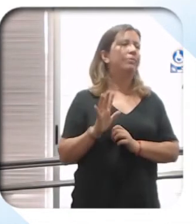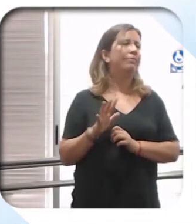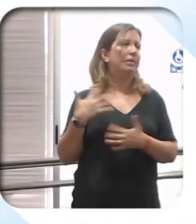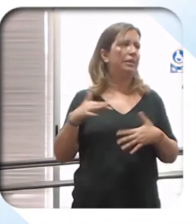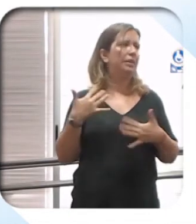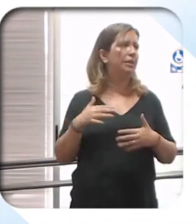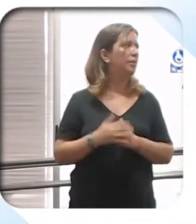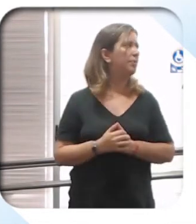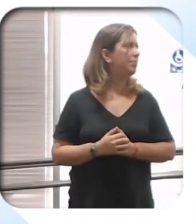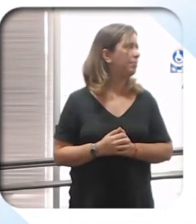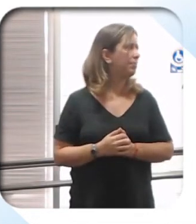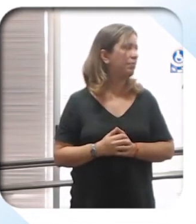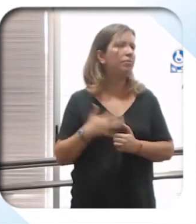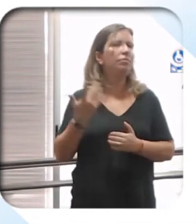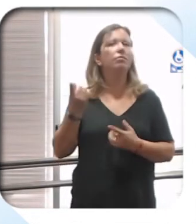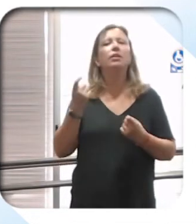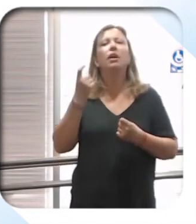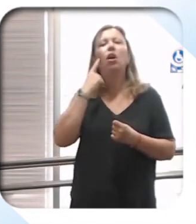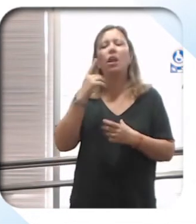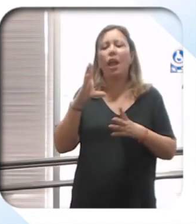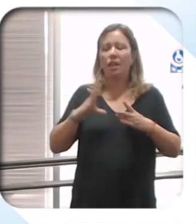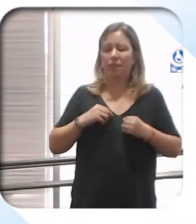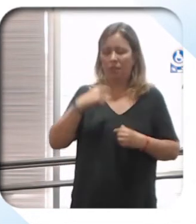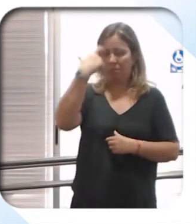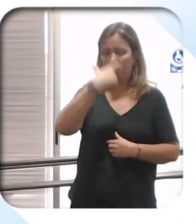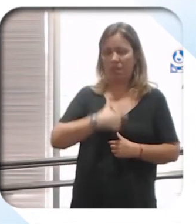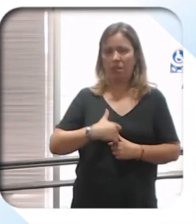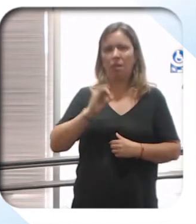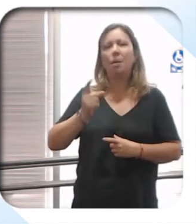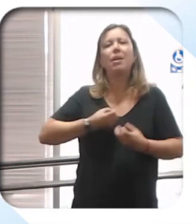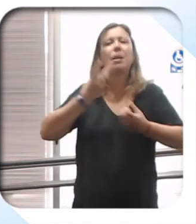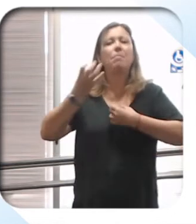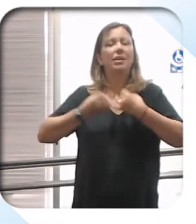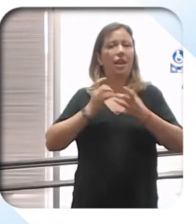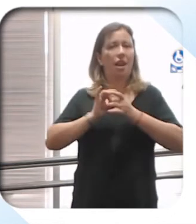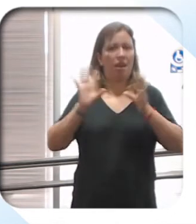voy a apurar. Es conocerse, aceptarse y expresarse, ¿sí?